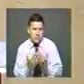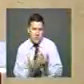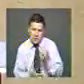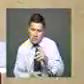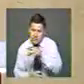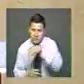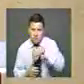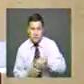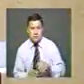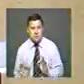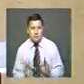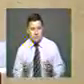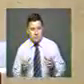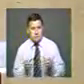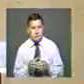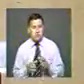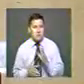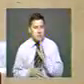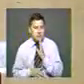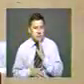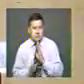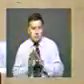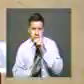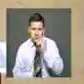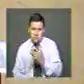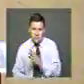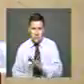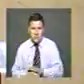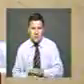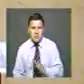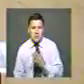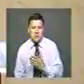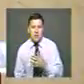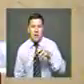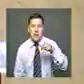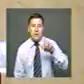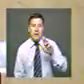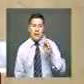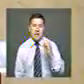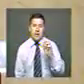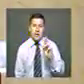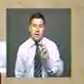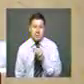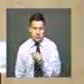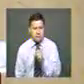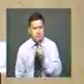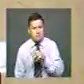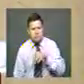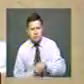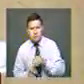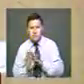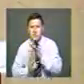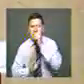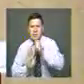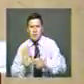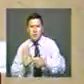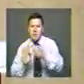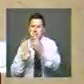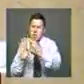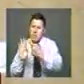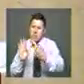también a la organización en cabeza del magistrado ponente, el doctor Jorge Ignacio Pretel Chalhub, y a todos los demás magistrados de la sala